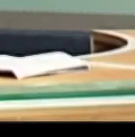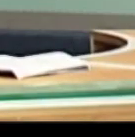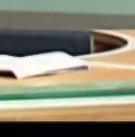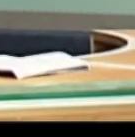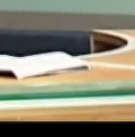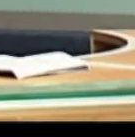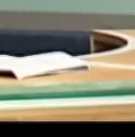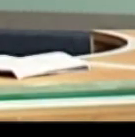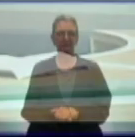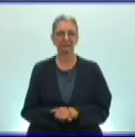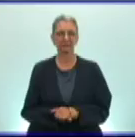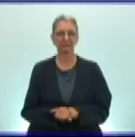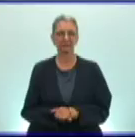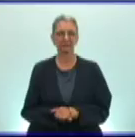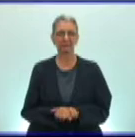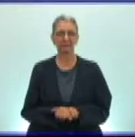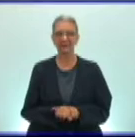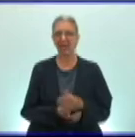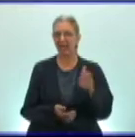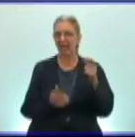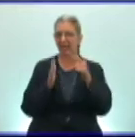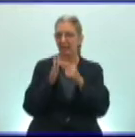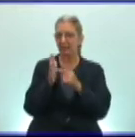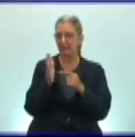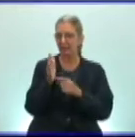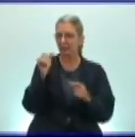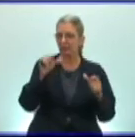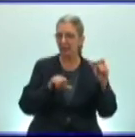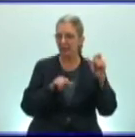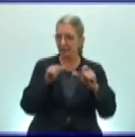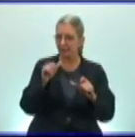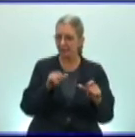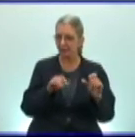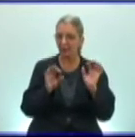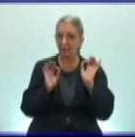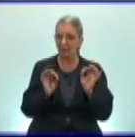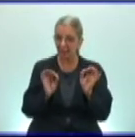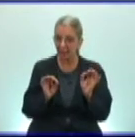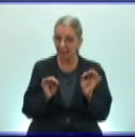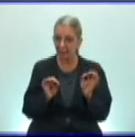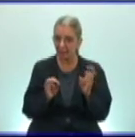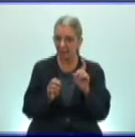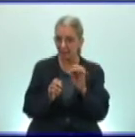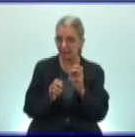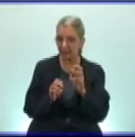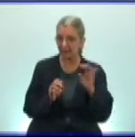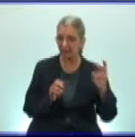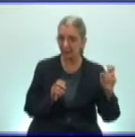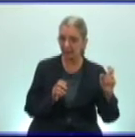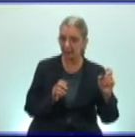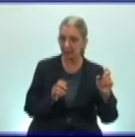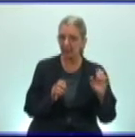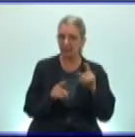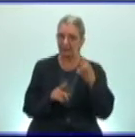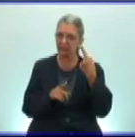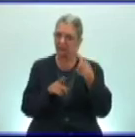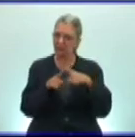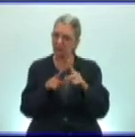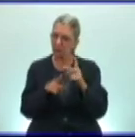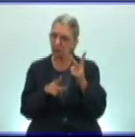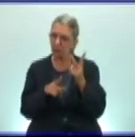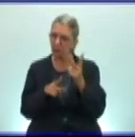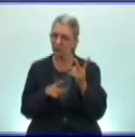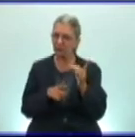En el caso de los elementos químicos que su nombre comienza con la misma letra, se utiliza entonces una segunda letra